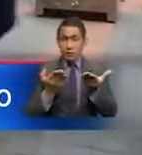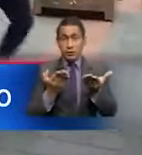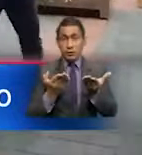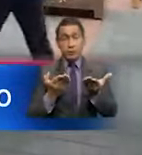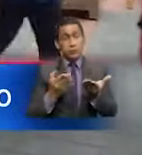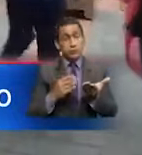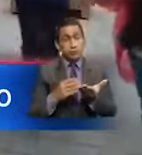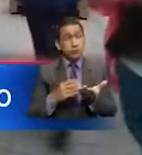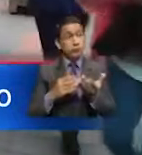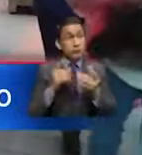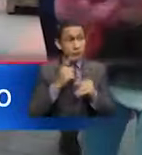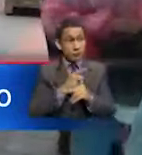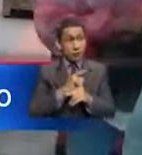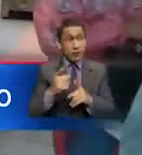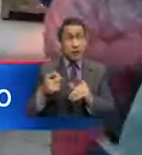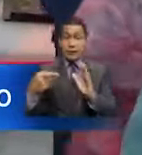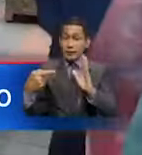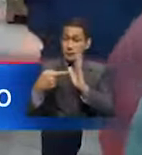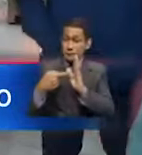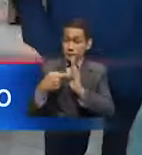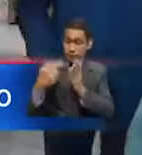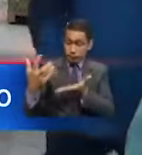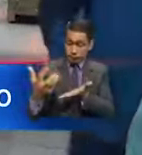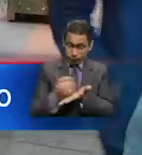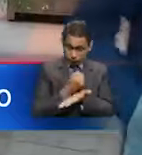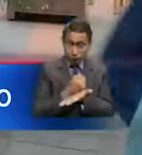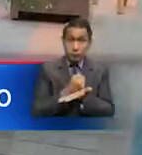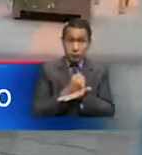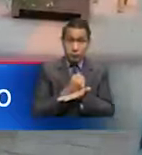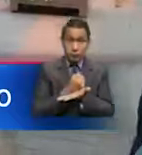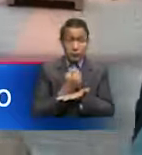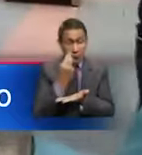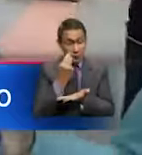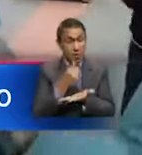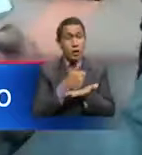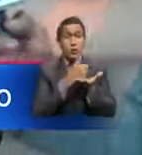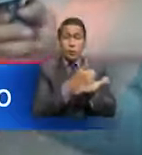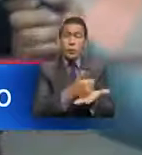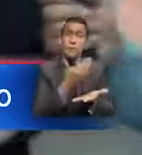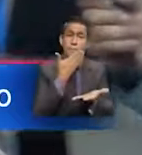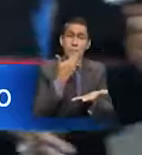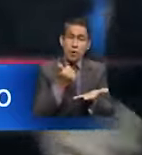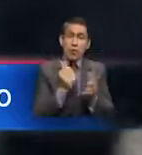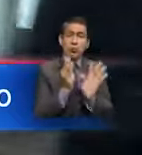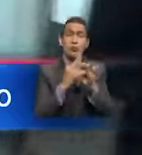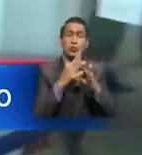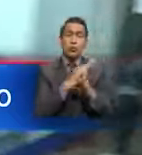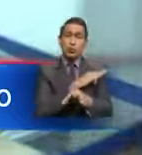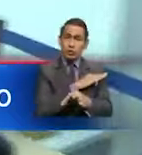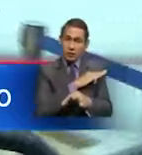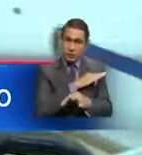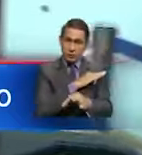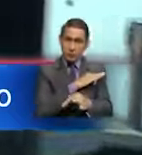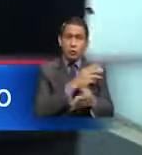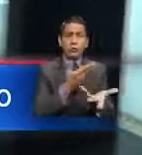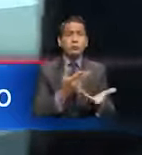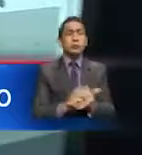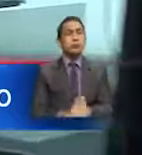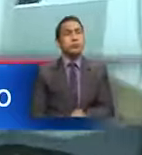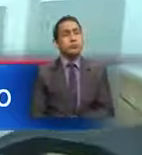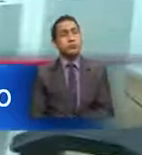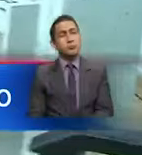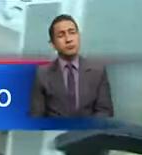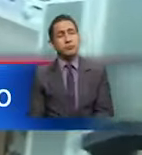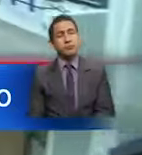los ingresos tributarios permiten el financiamiento de la gestión municipal, ¿no? De ahí la importancia del cumplimiento de ciudadano.